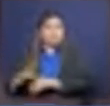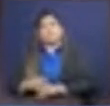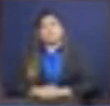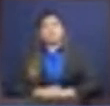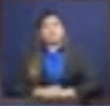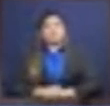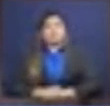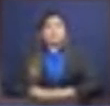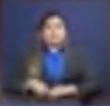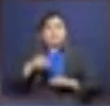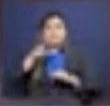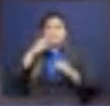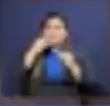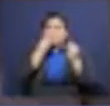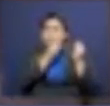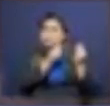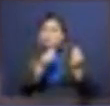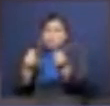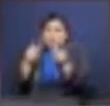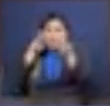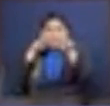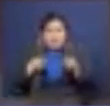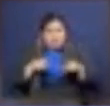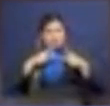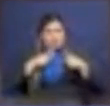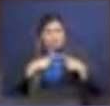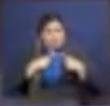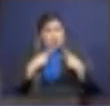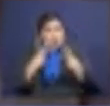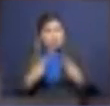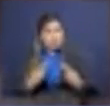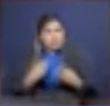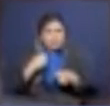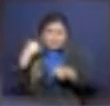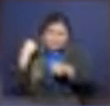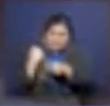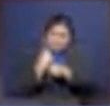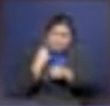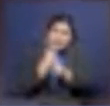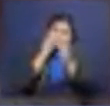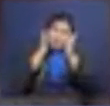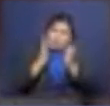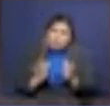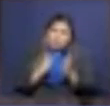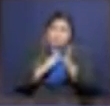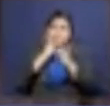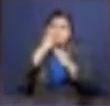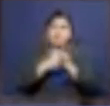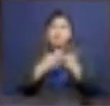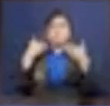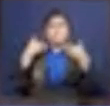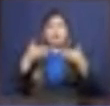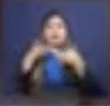a los miles de voluntarios y funcionarios del Plan Panamá Solidario,